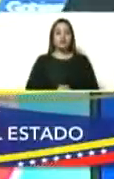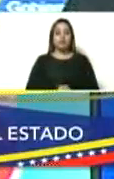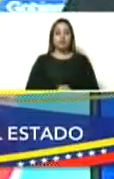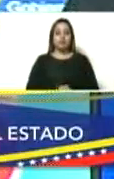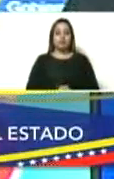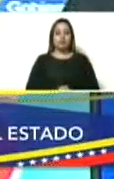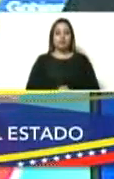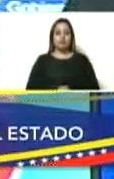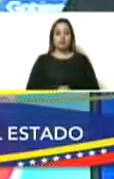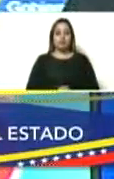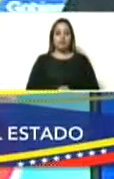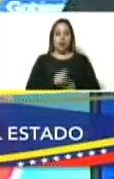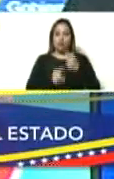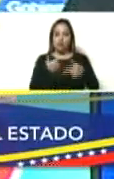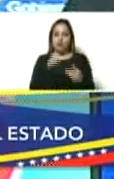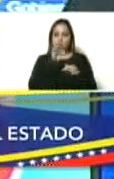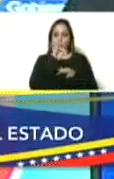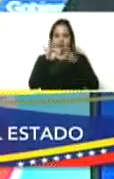por la pandemia.